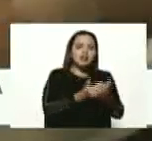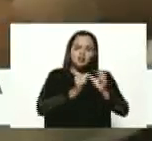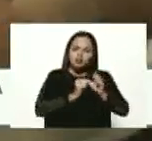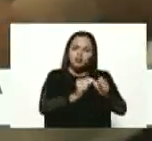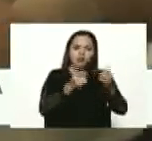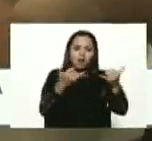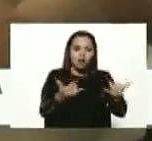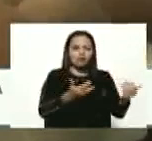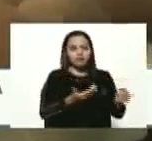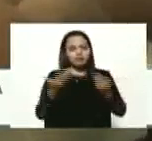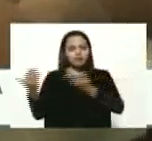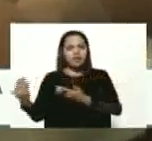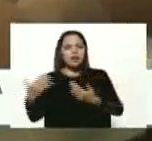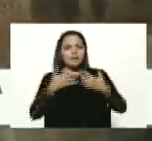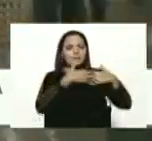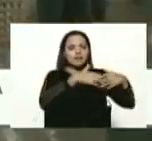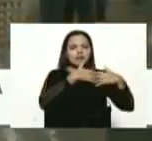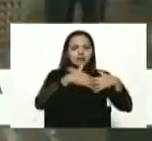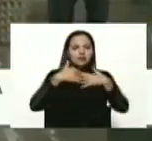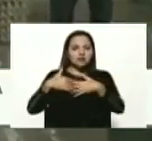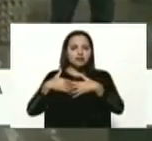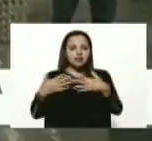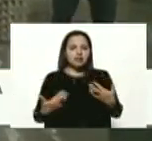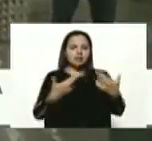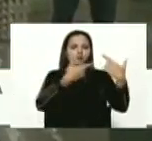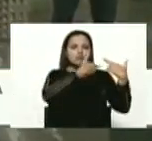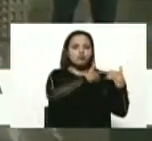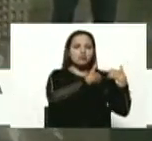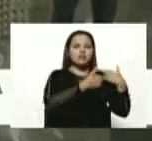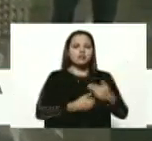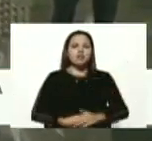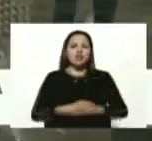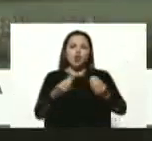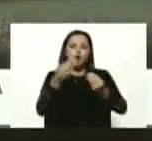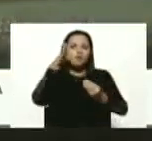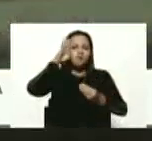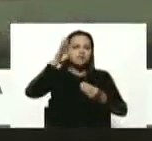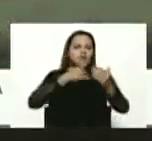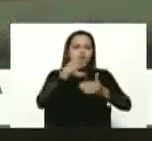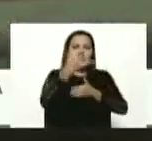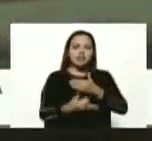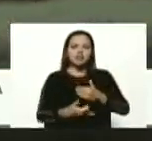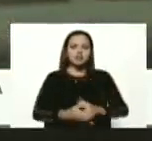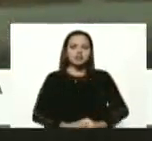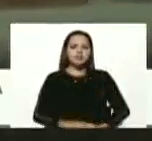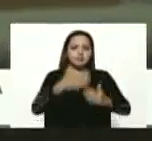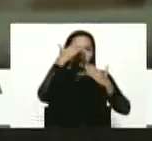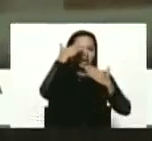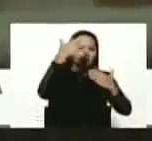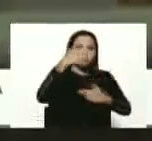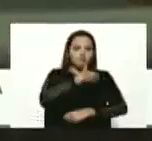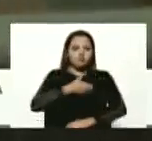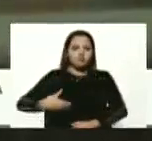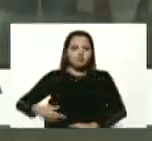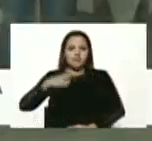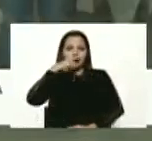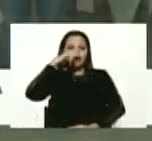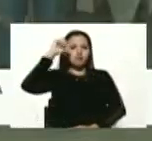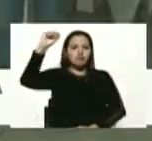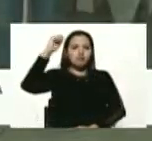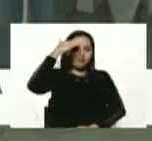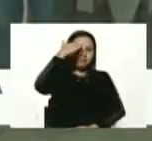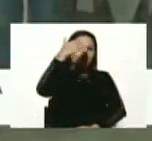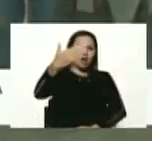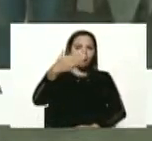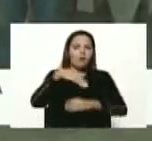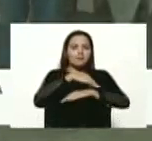Continuamos ahora con nuestro compañero Wilfredo González, quien les hablará de nuestros futuros proyectos. Saludos, presidente Nicolás Maduro. Saludos, ministro